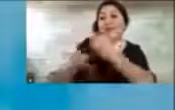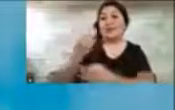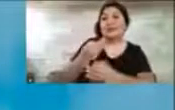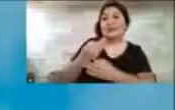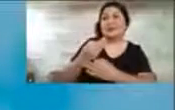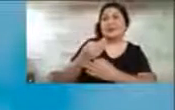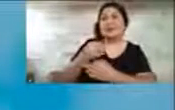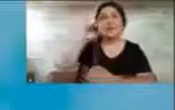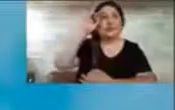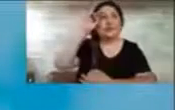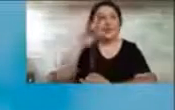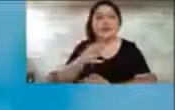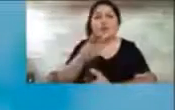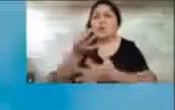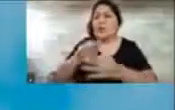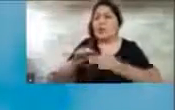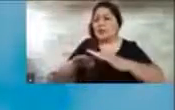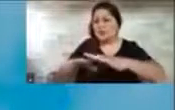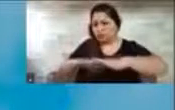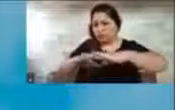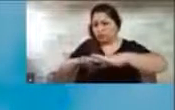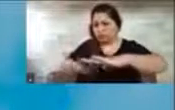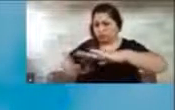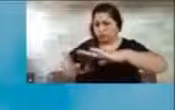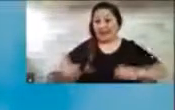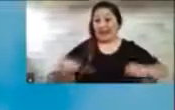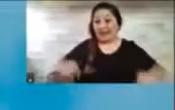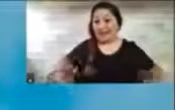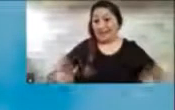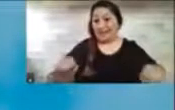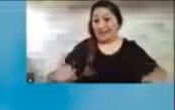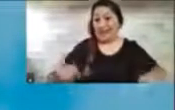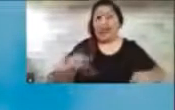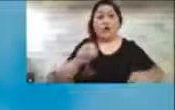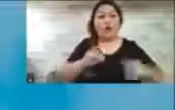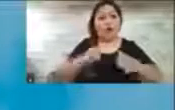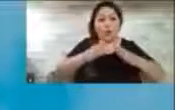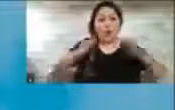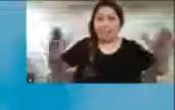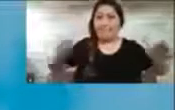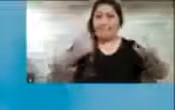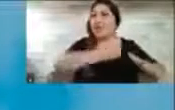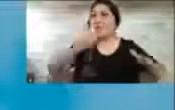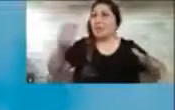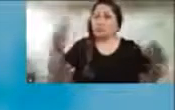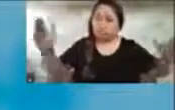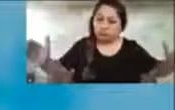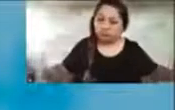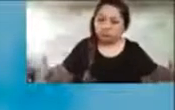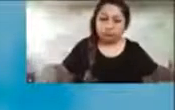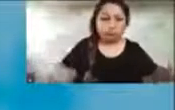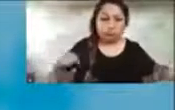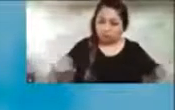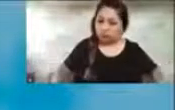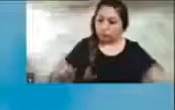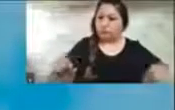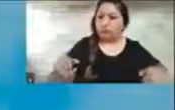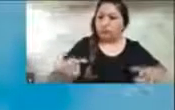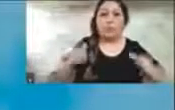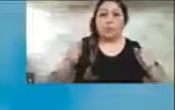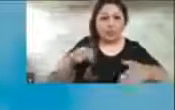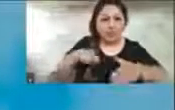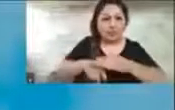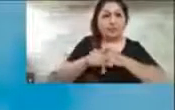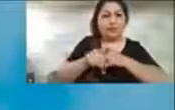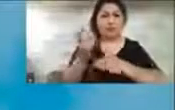rampa saber cuánto tienen que medir las puertas para que quepa una silla eso es falso porque simplemente con acciones con ganas de